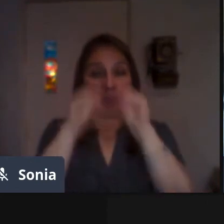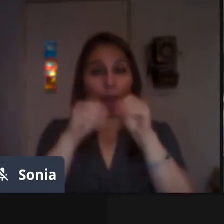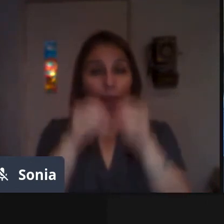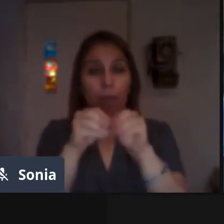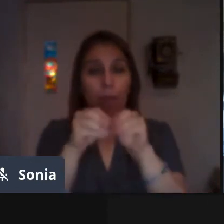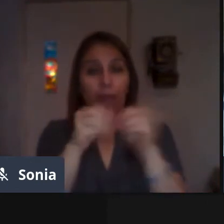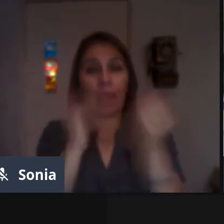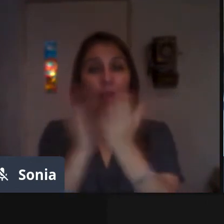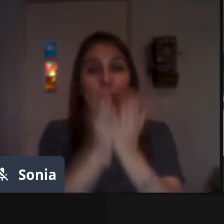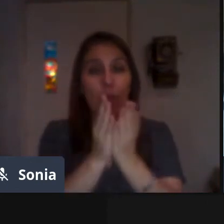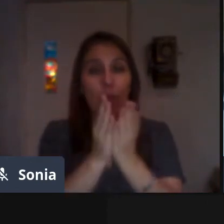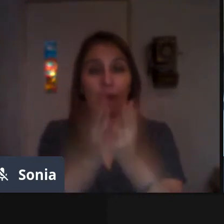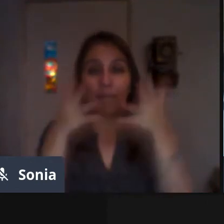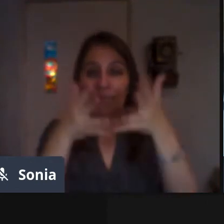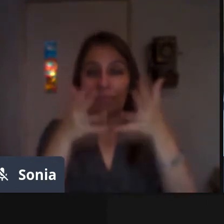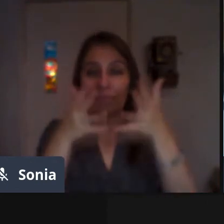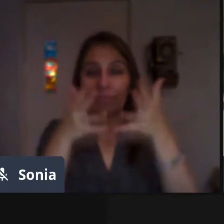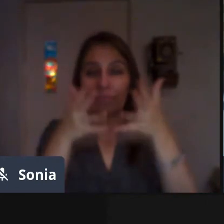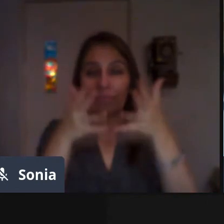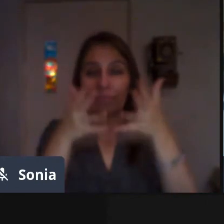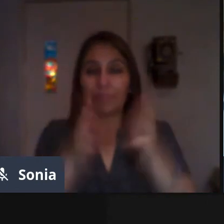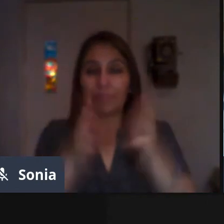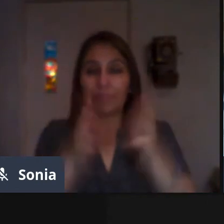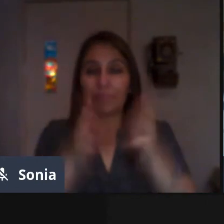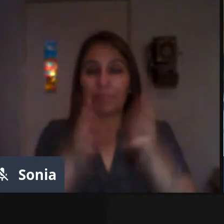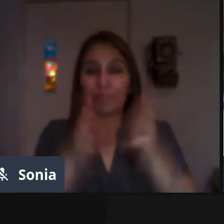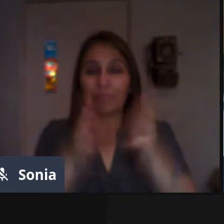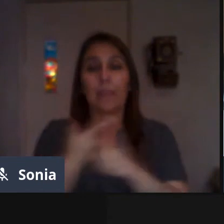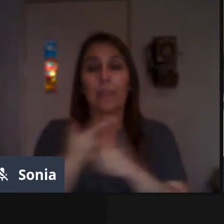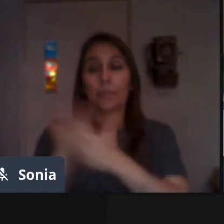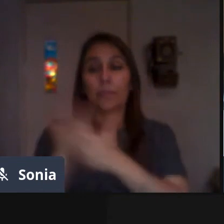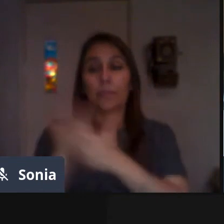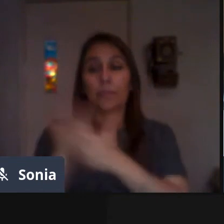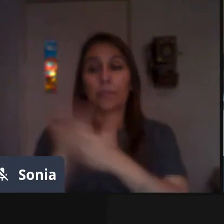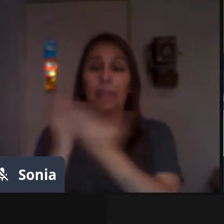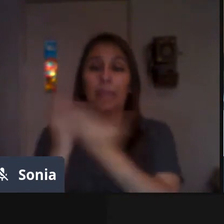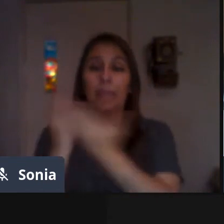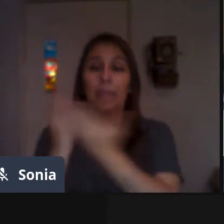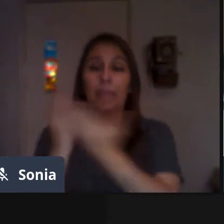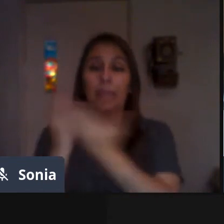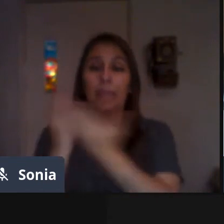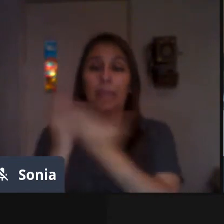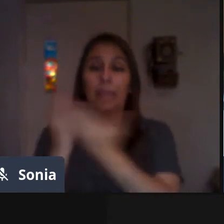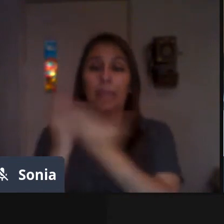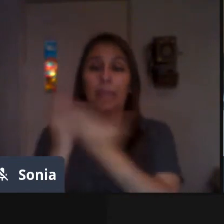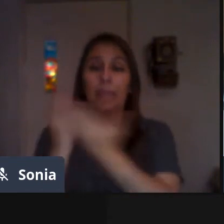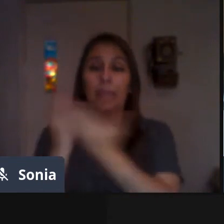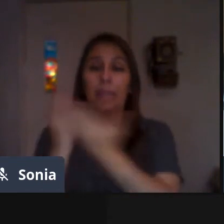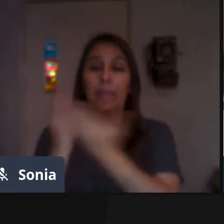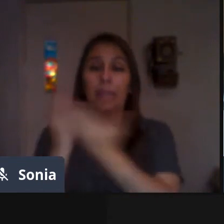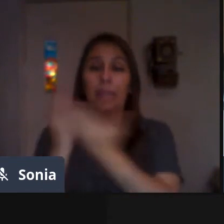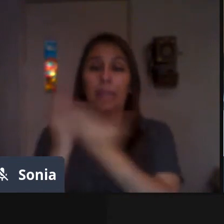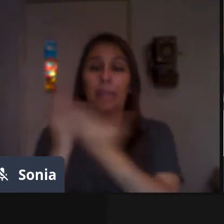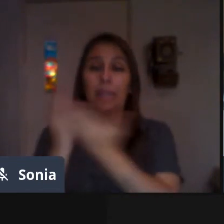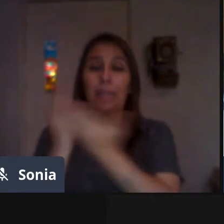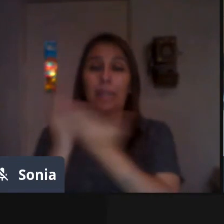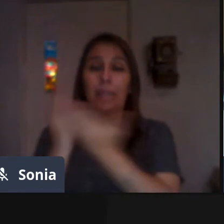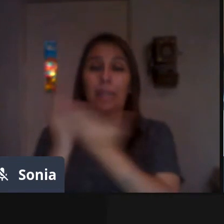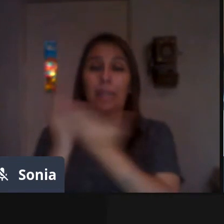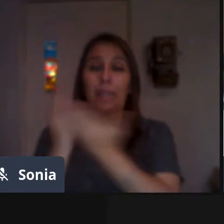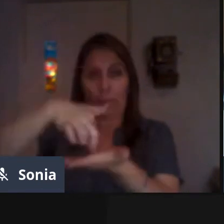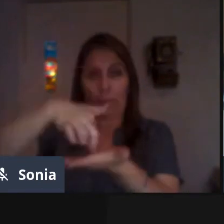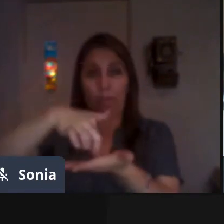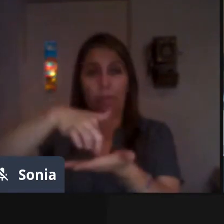literatura es situarnos en esos personajes que yo sé que que no nos están viendo especialmente están